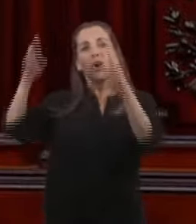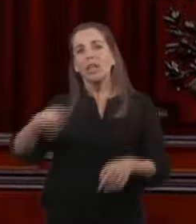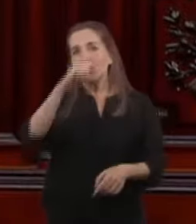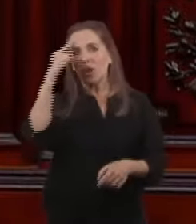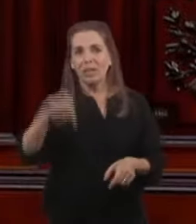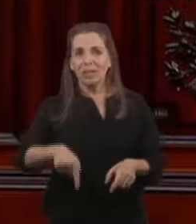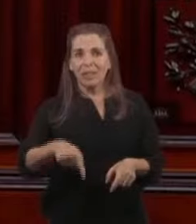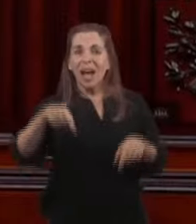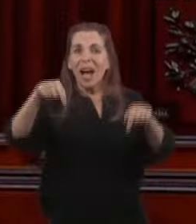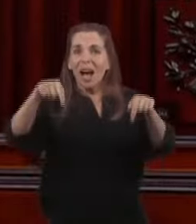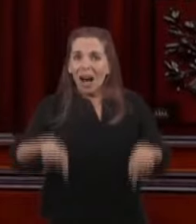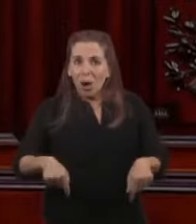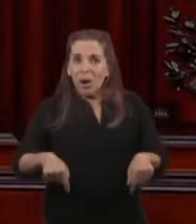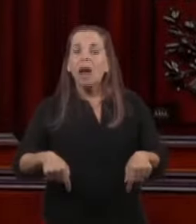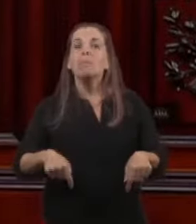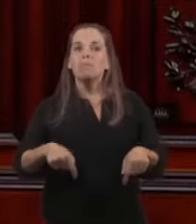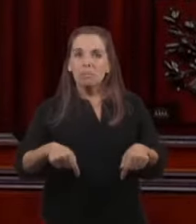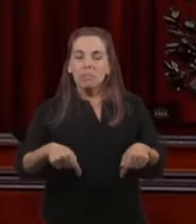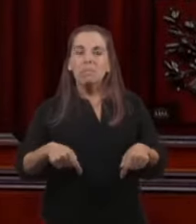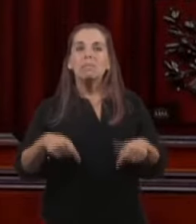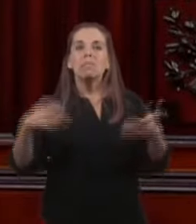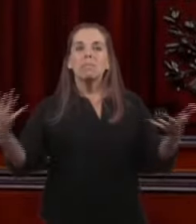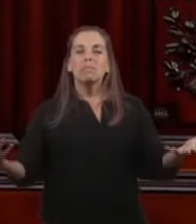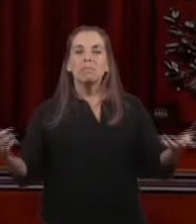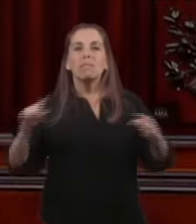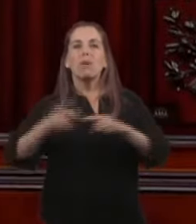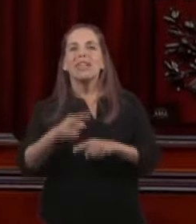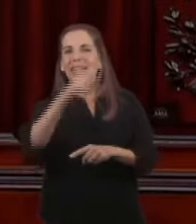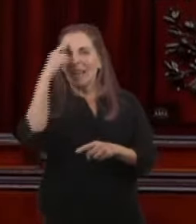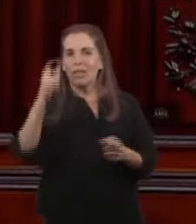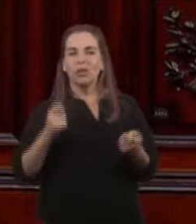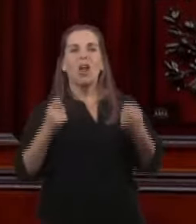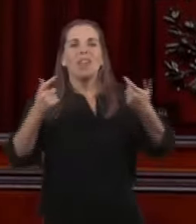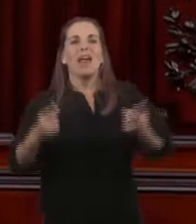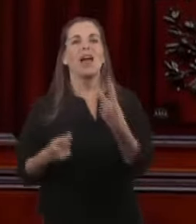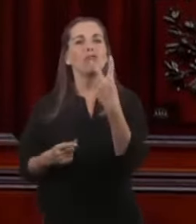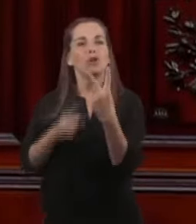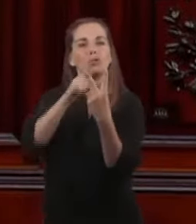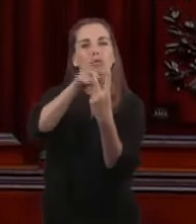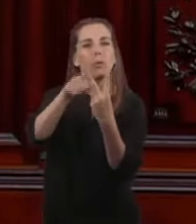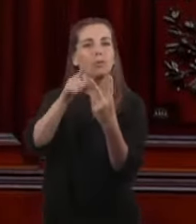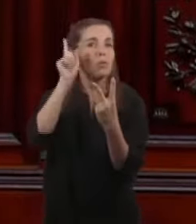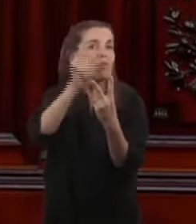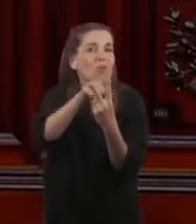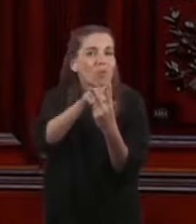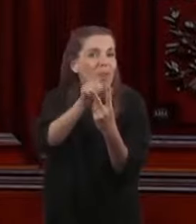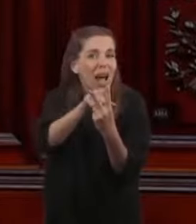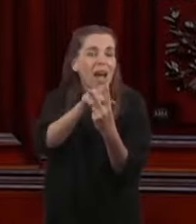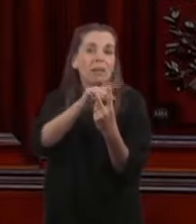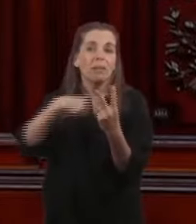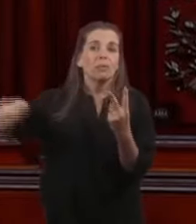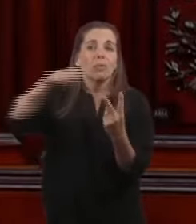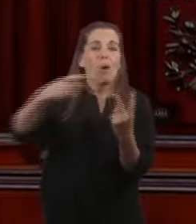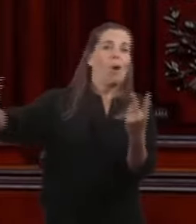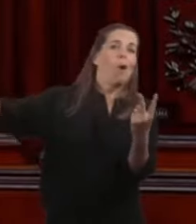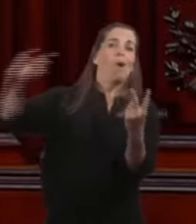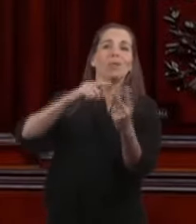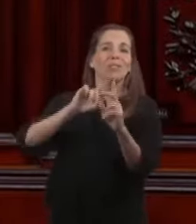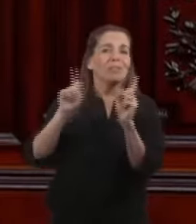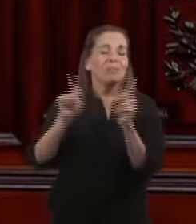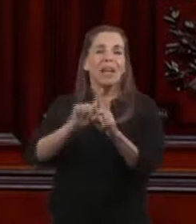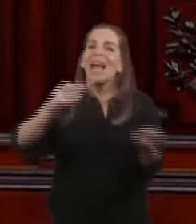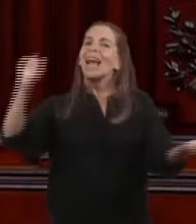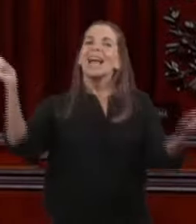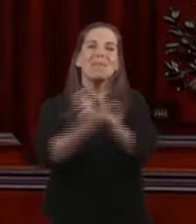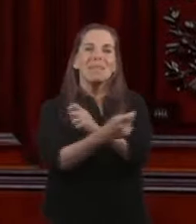presente hora política nacional les ofrece dos opciones una es hacer exactamente lo contrario a lo que venimos haciendo hace más de